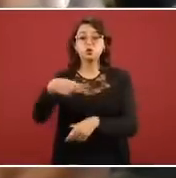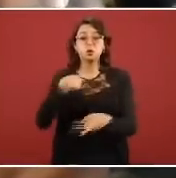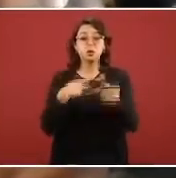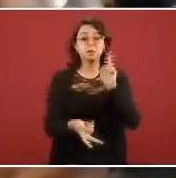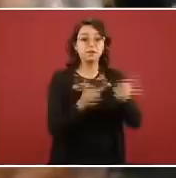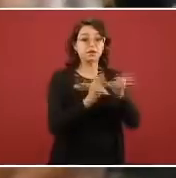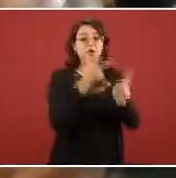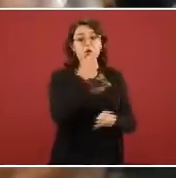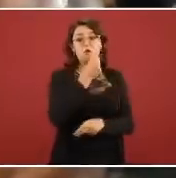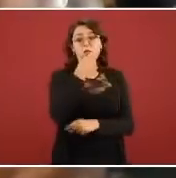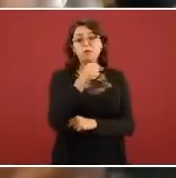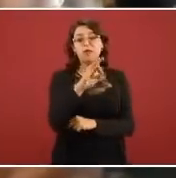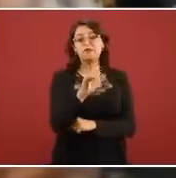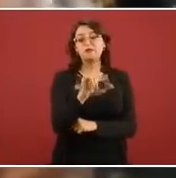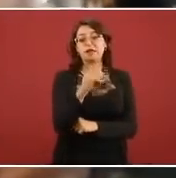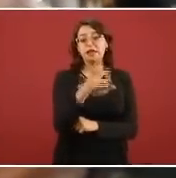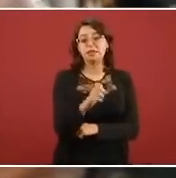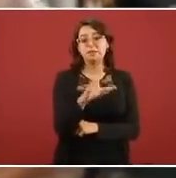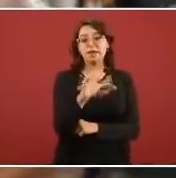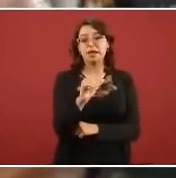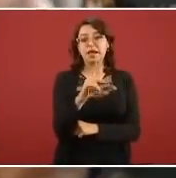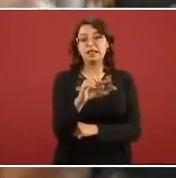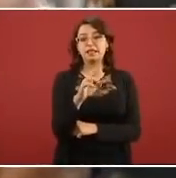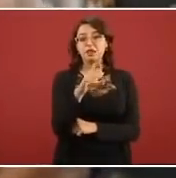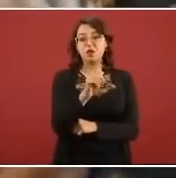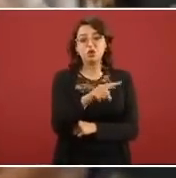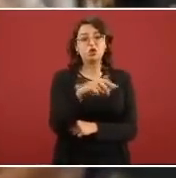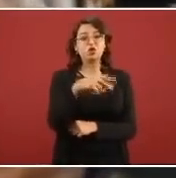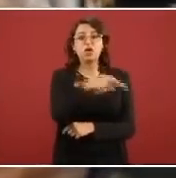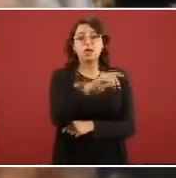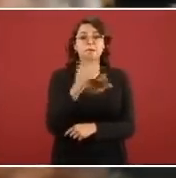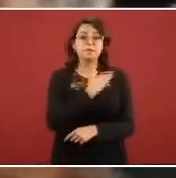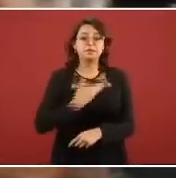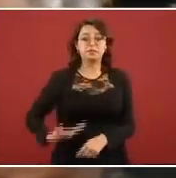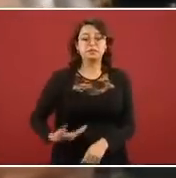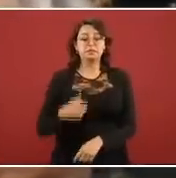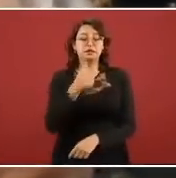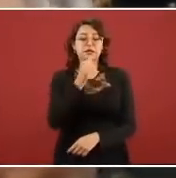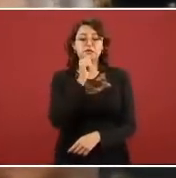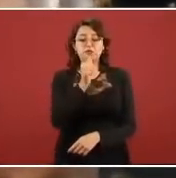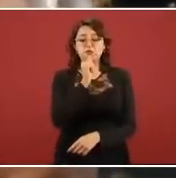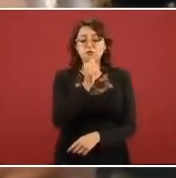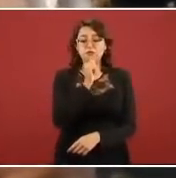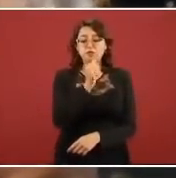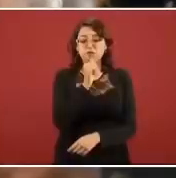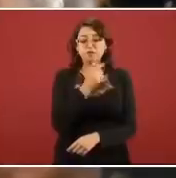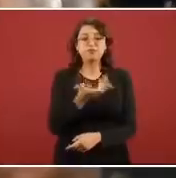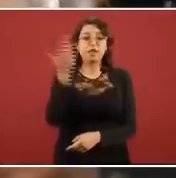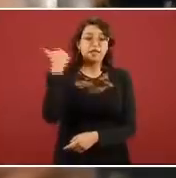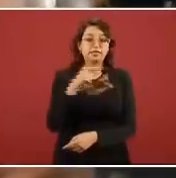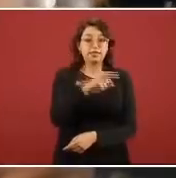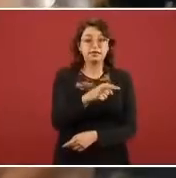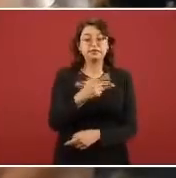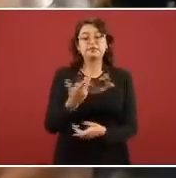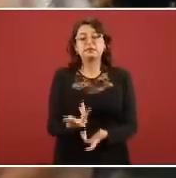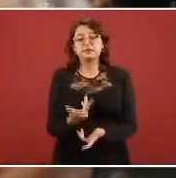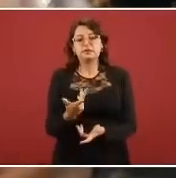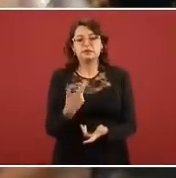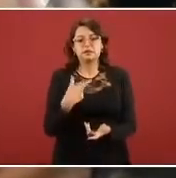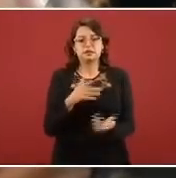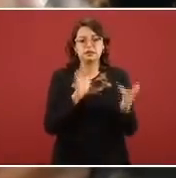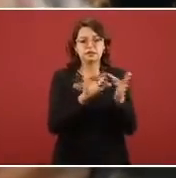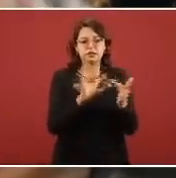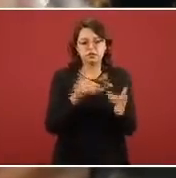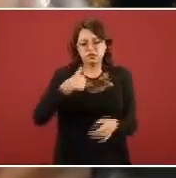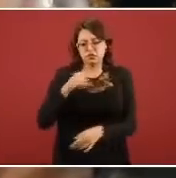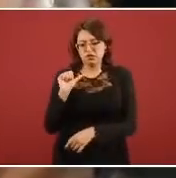con Felipe Calderón cuando no era presidente de la República, porque así se lo comento, cuando Felipe Calderón era presidente de la República yo tenía